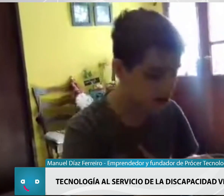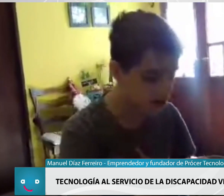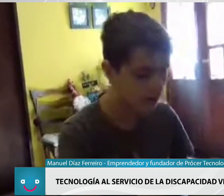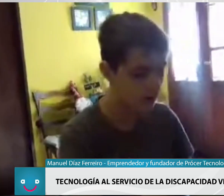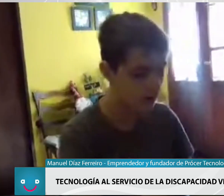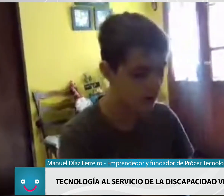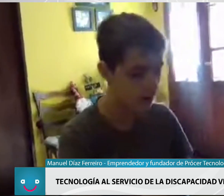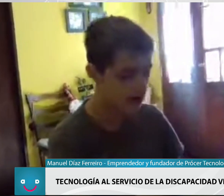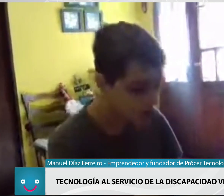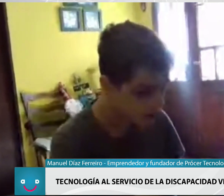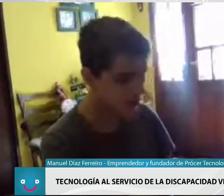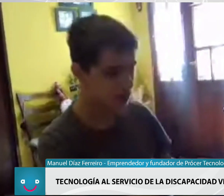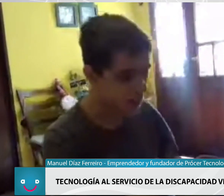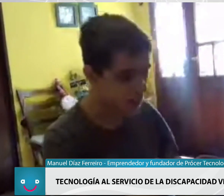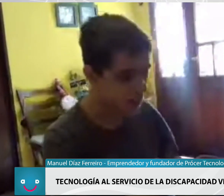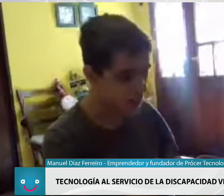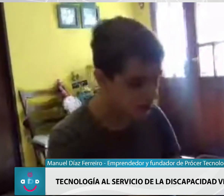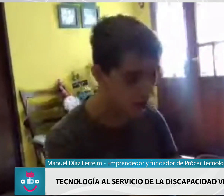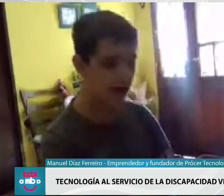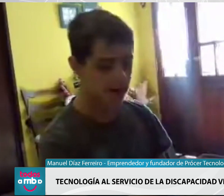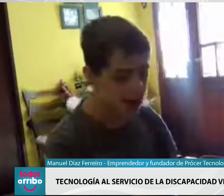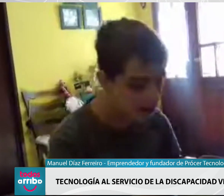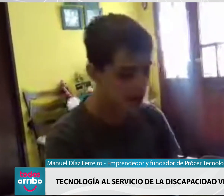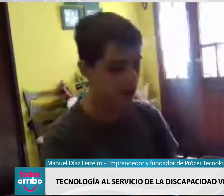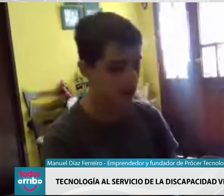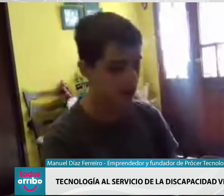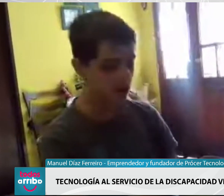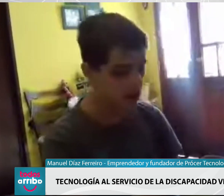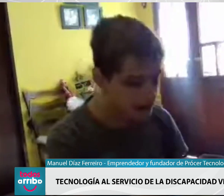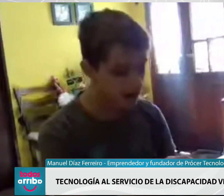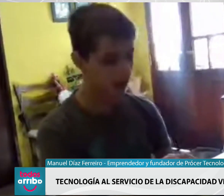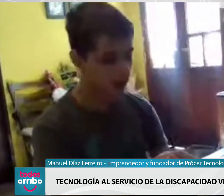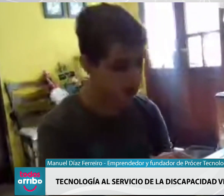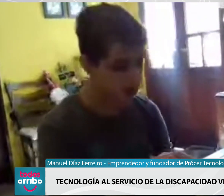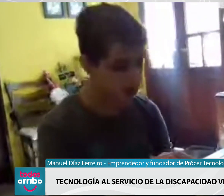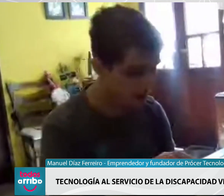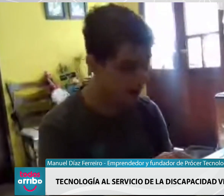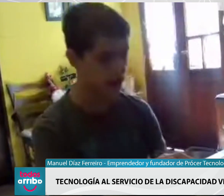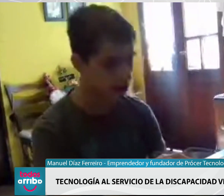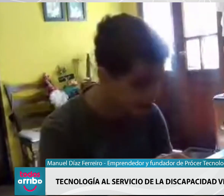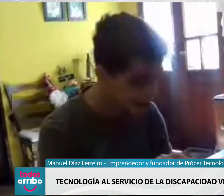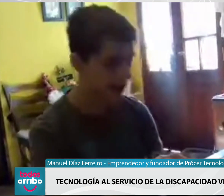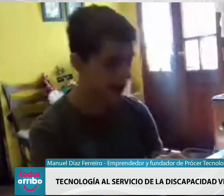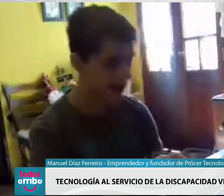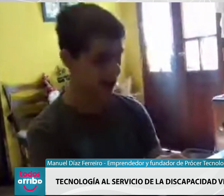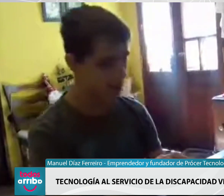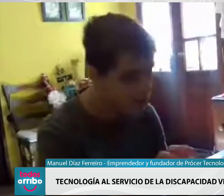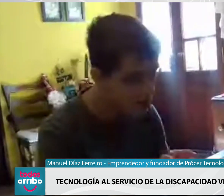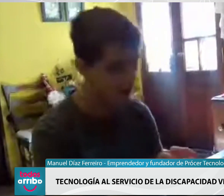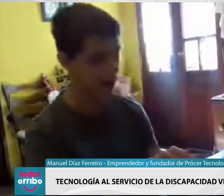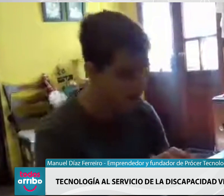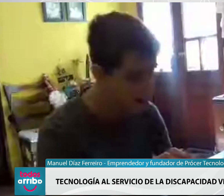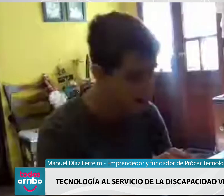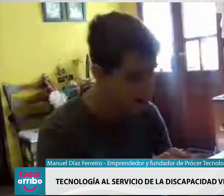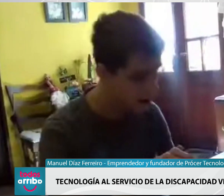marginado de una sociedad o escondido, porque muchas veces hace muchos años atrás esas personas, por la propia familia tal vez